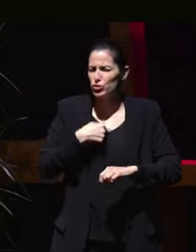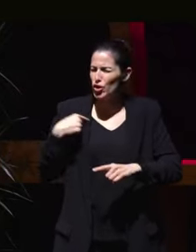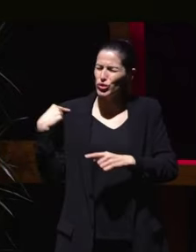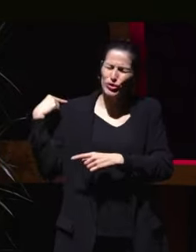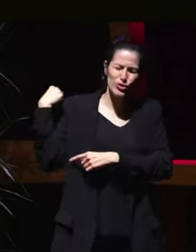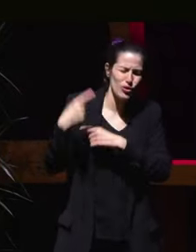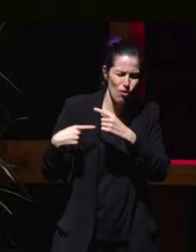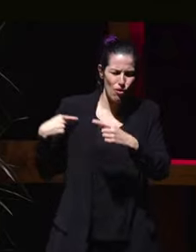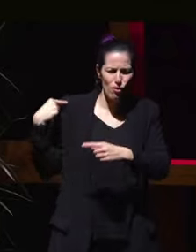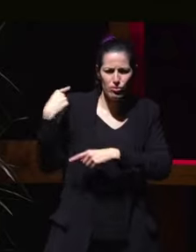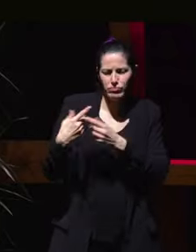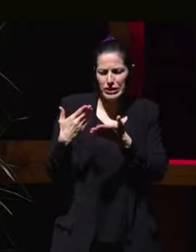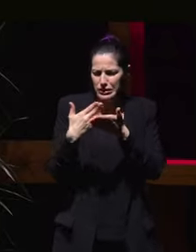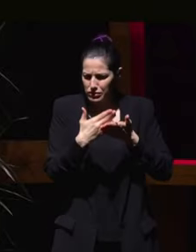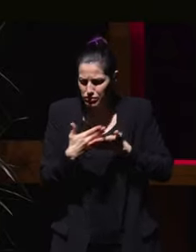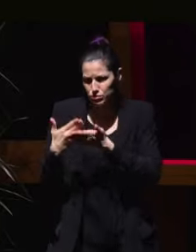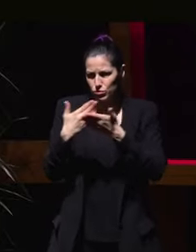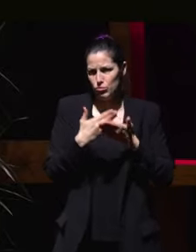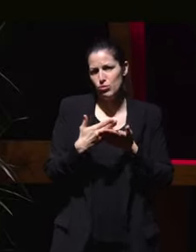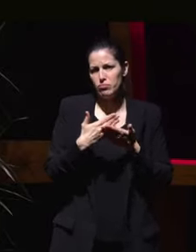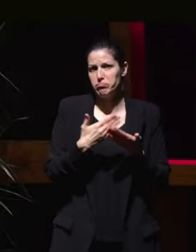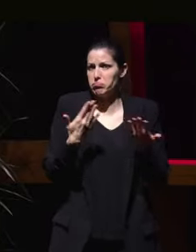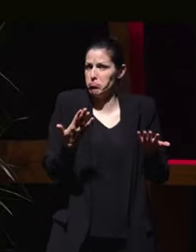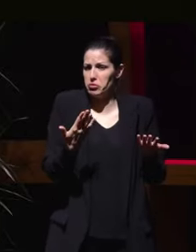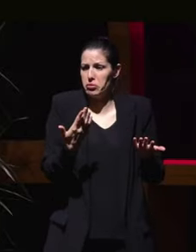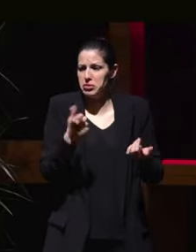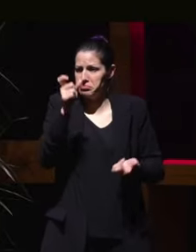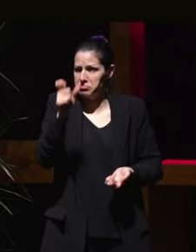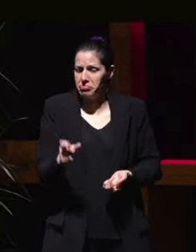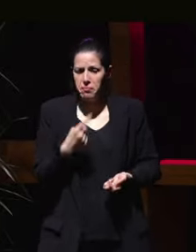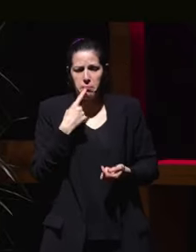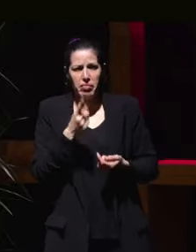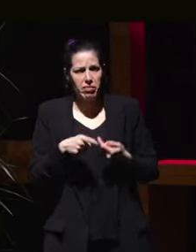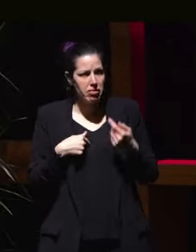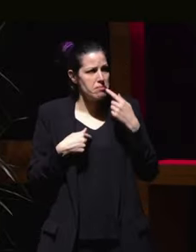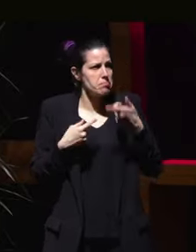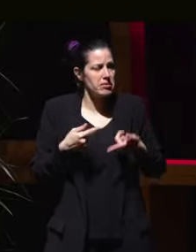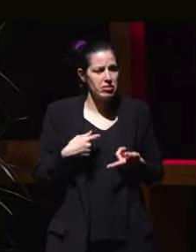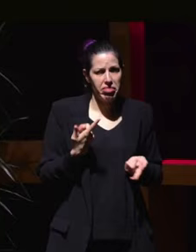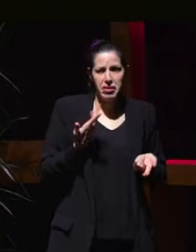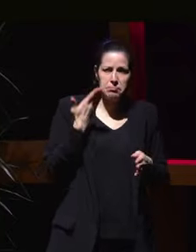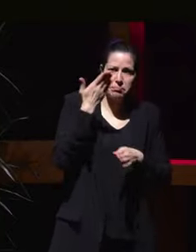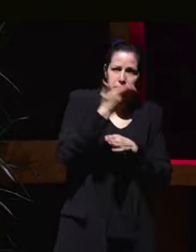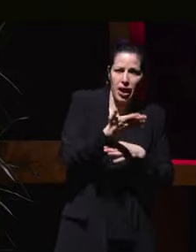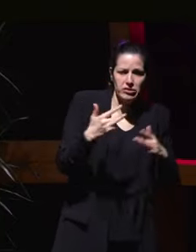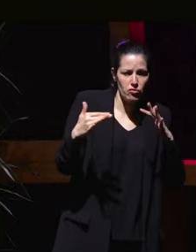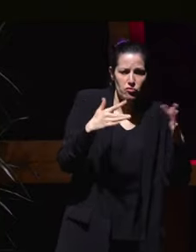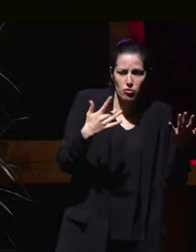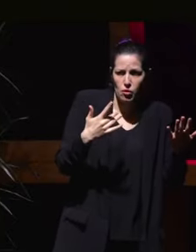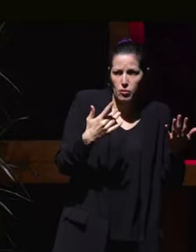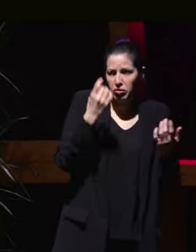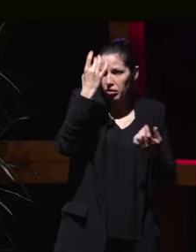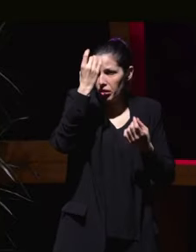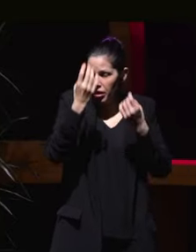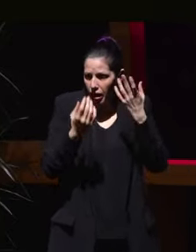que imos a un campo de fútbol a estar aí, pasar o rato e decir catro tonterías, pois non, os partidos se preparan. Tanto o